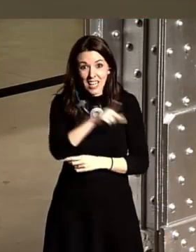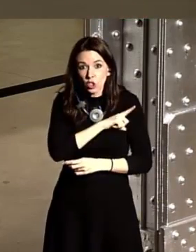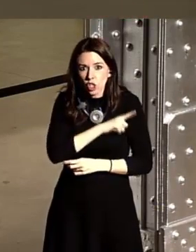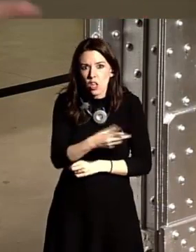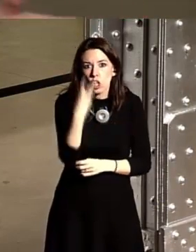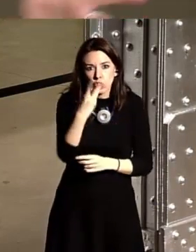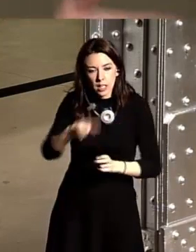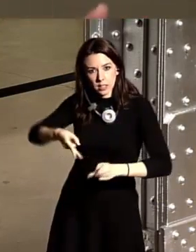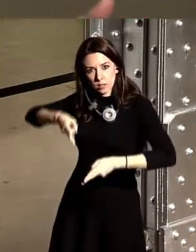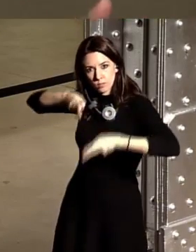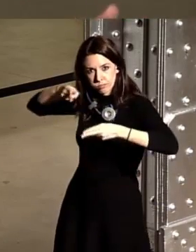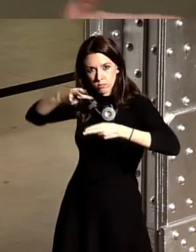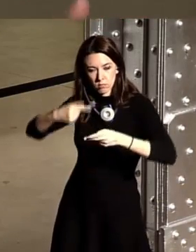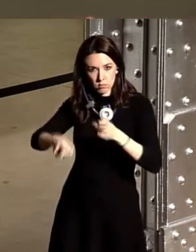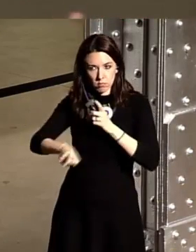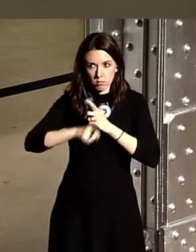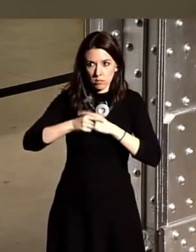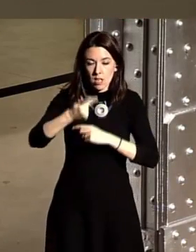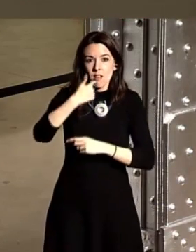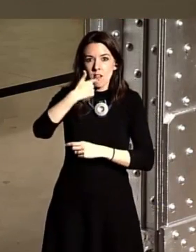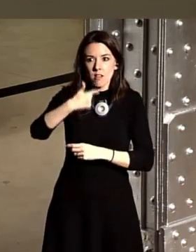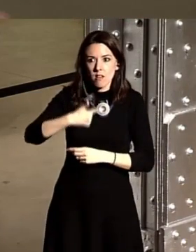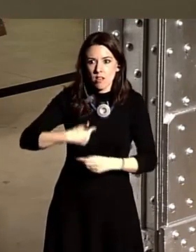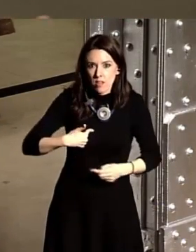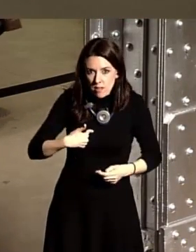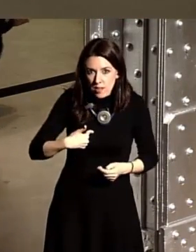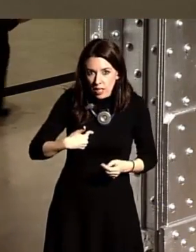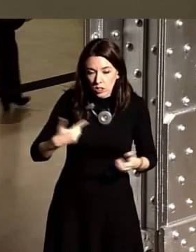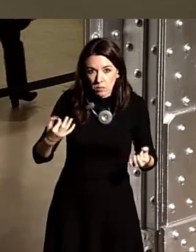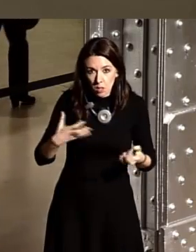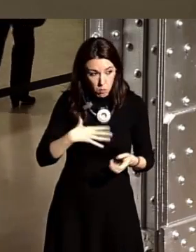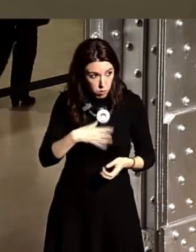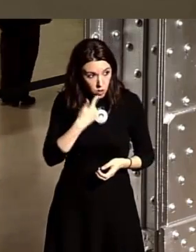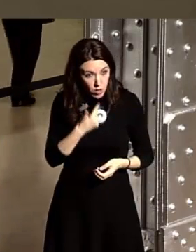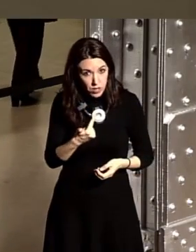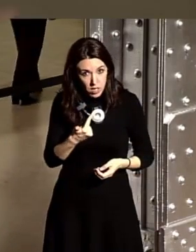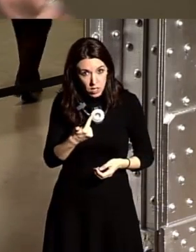armas estaban apuntando a mí, diciendo, ¿lo puedo decir? Sí.